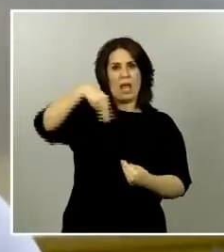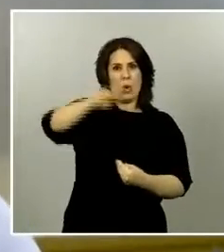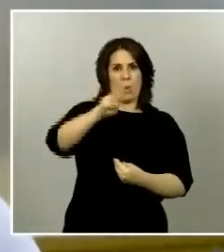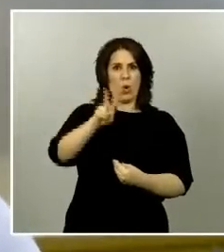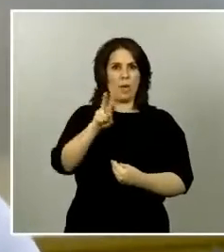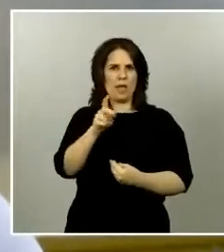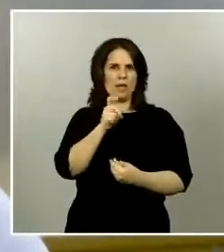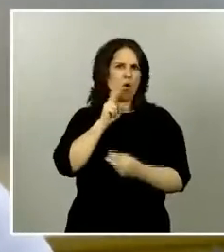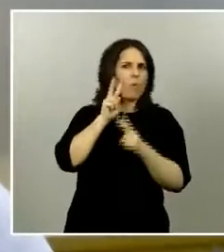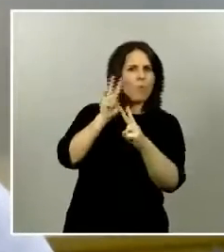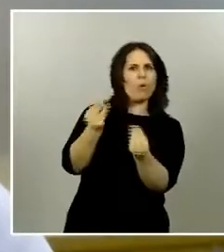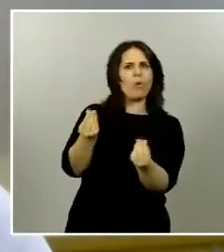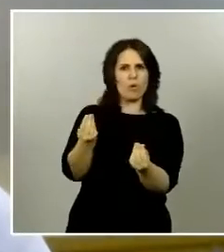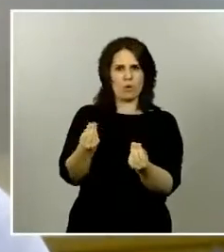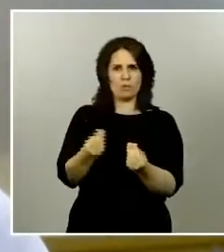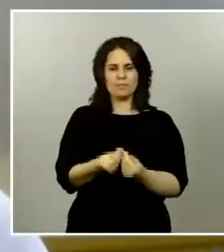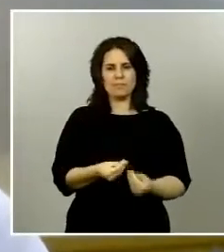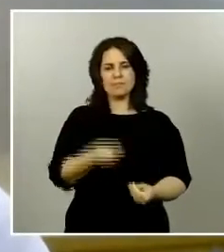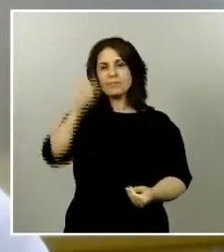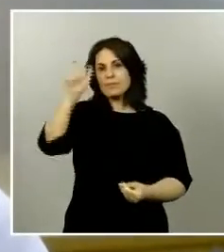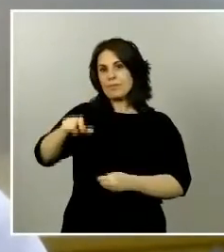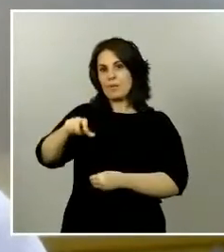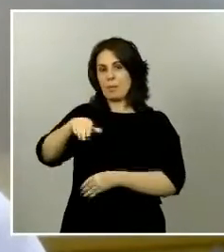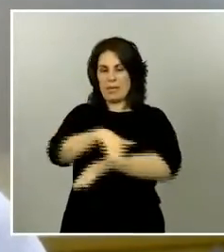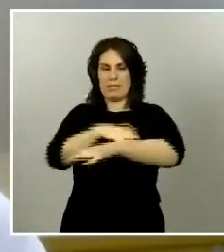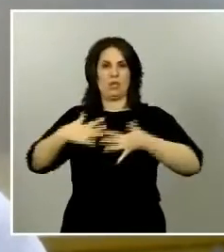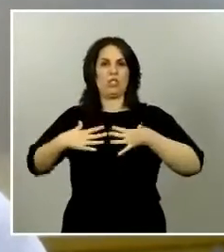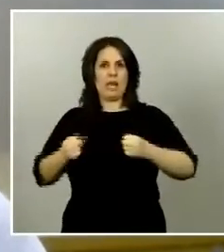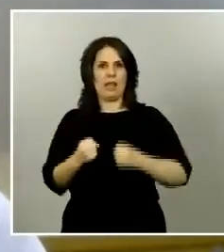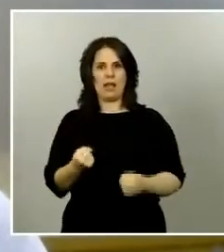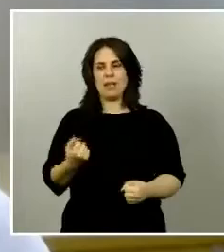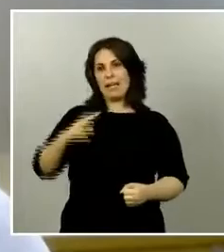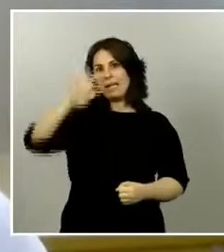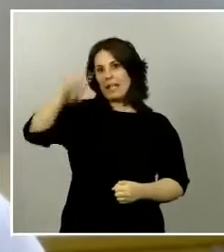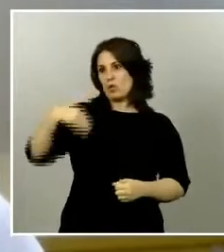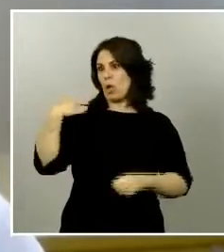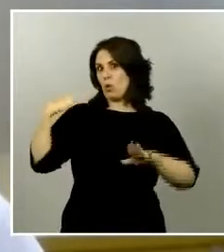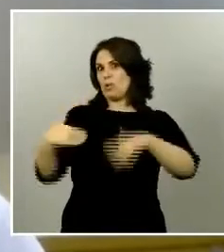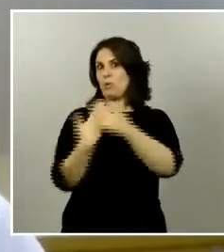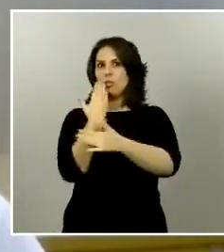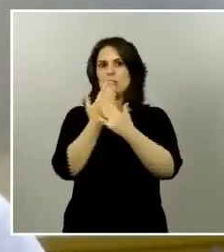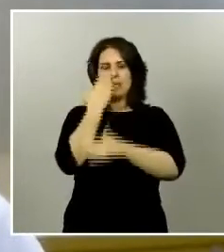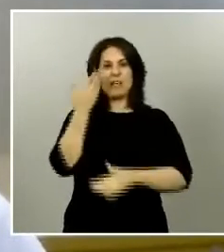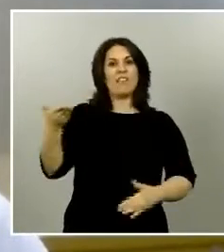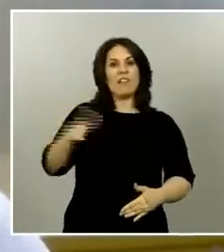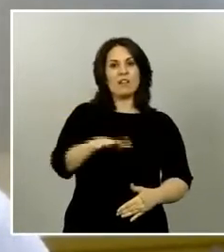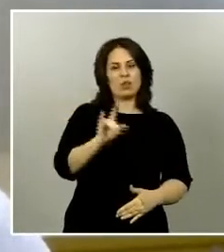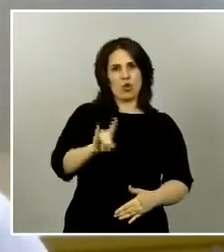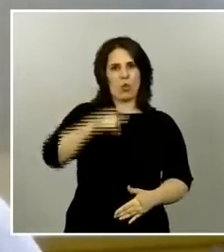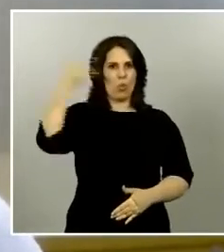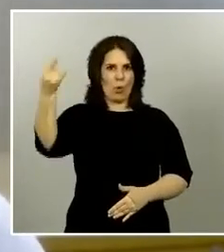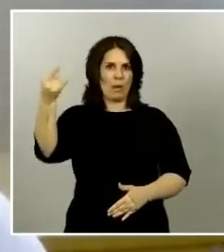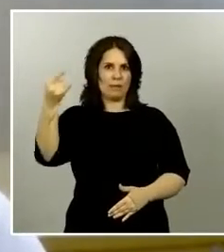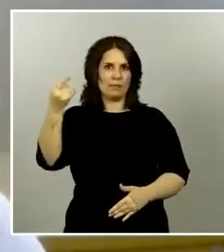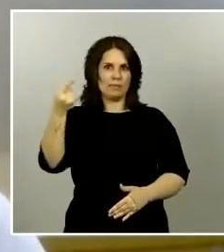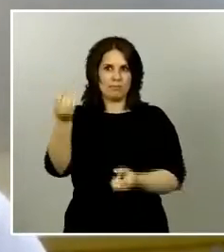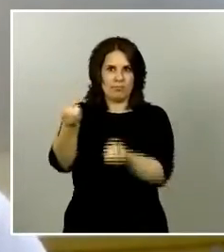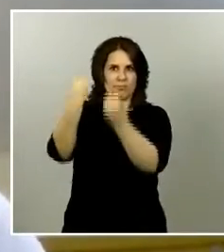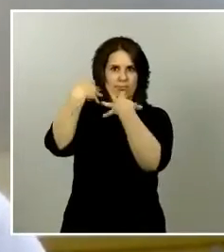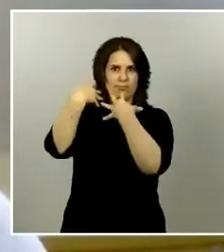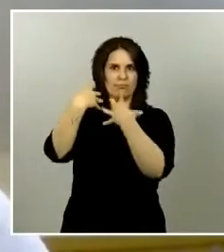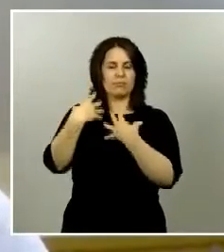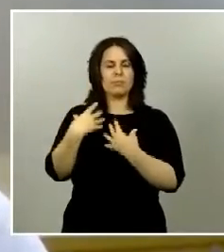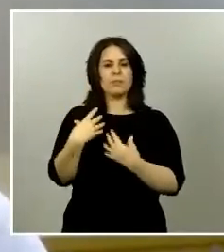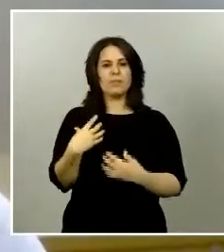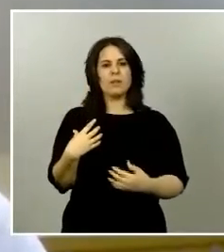su acuerdo con Bildu? Y al señor Illa quería preguntarle, Cataluña ha registrado estos días el doble de fallecidos de